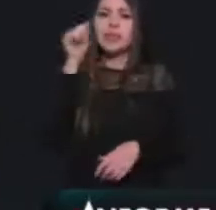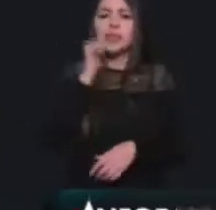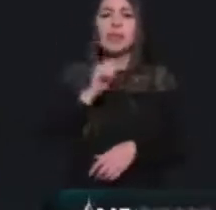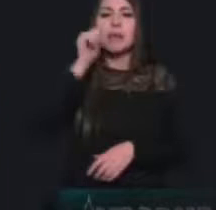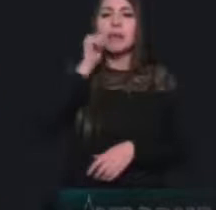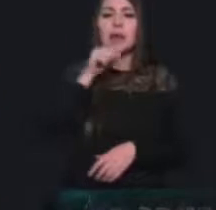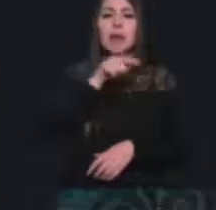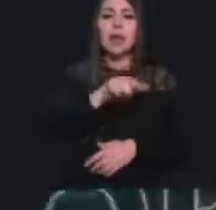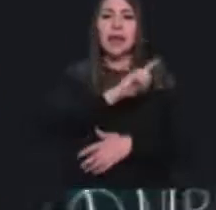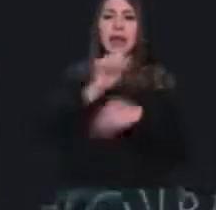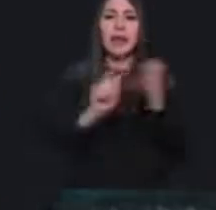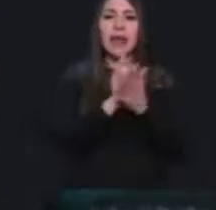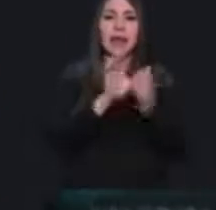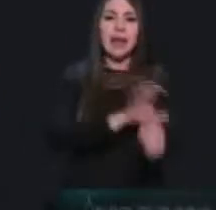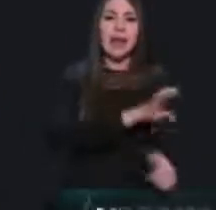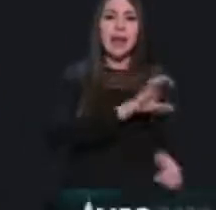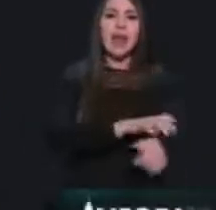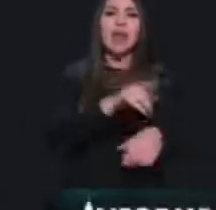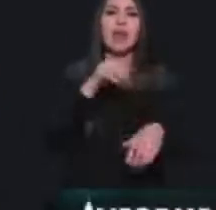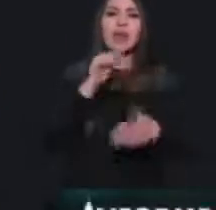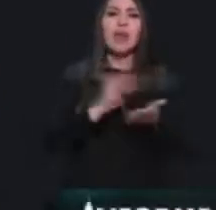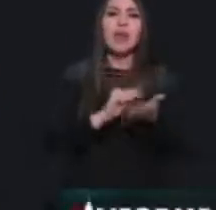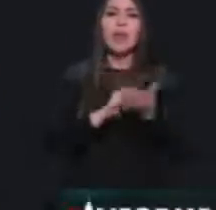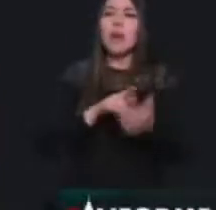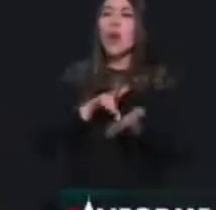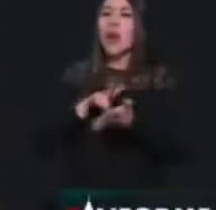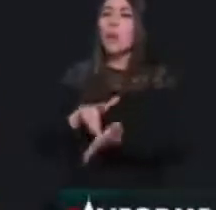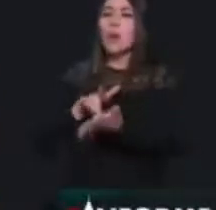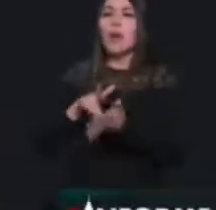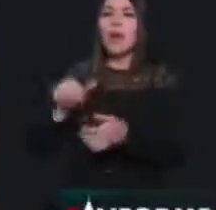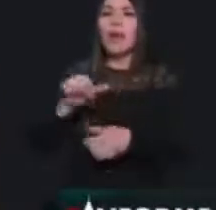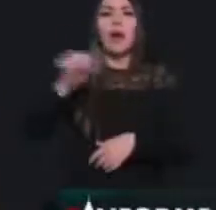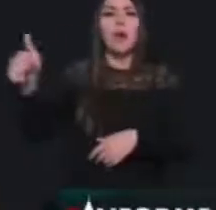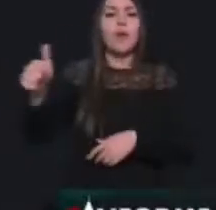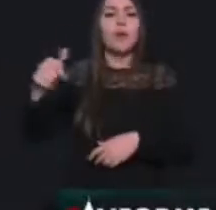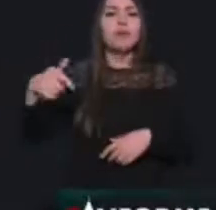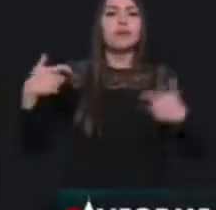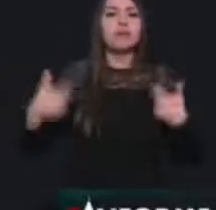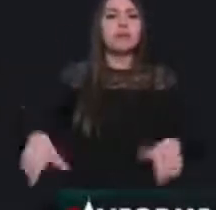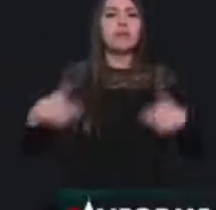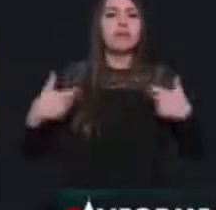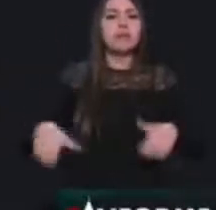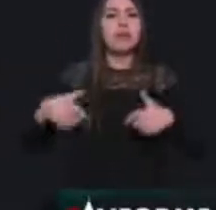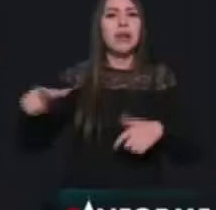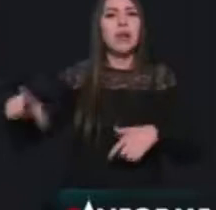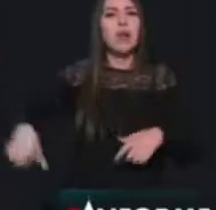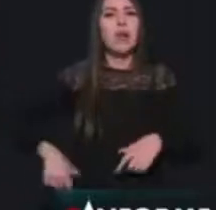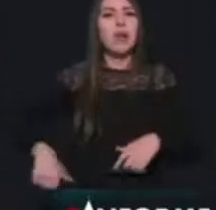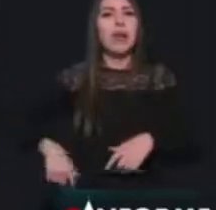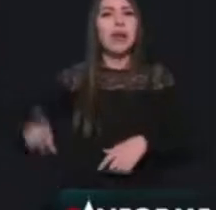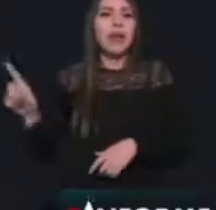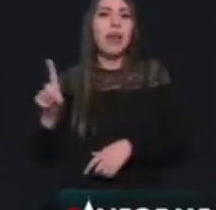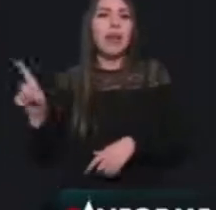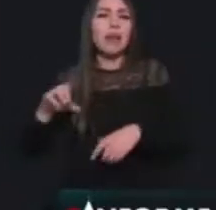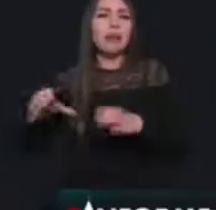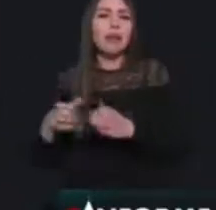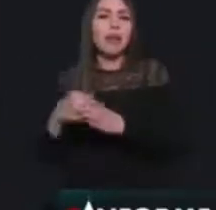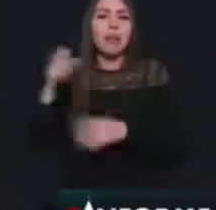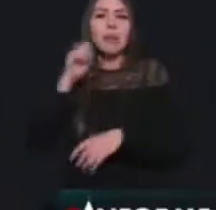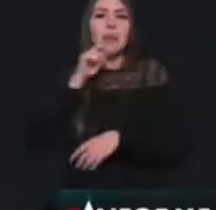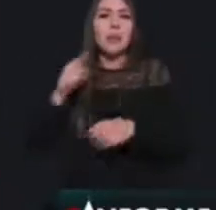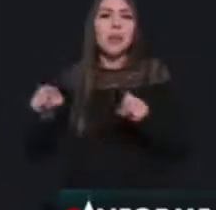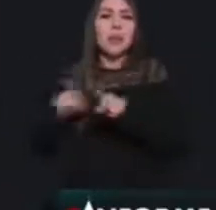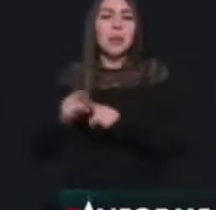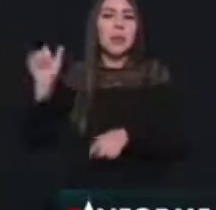cierto conservadurismo en este país, en América Latina, a las derechas constantemente, y lejos de que beneficie a las